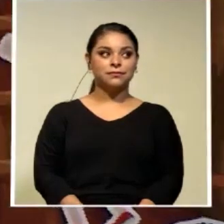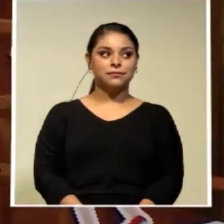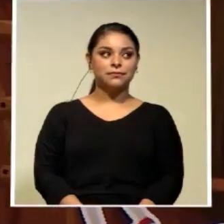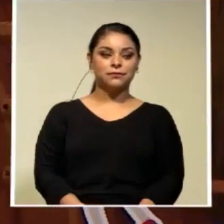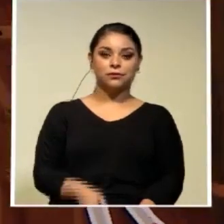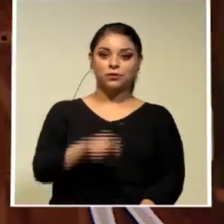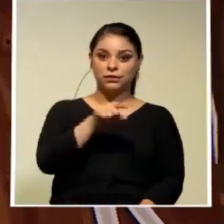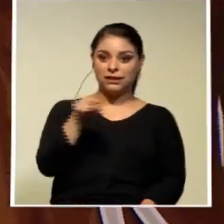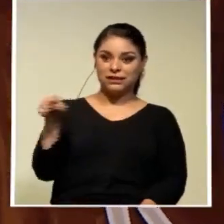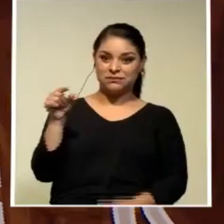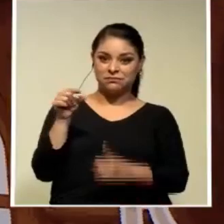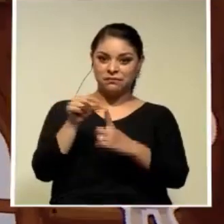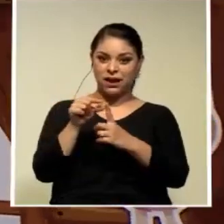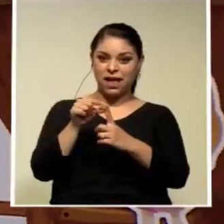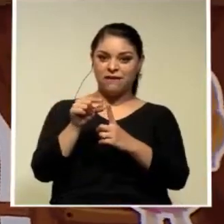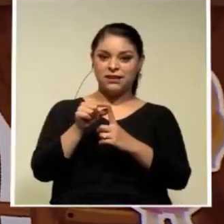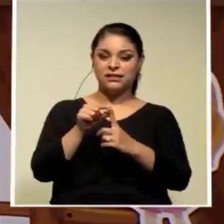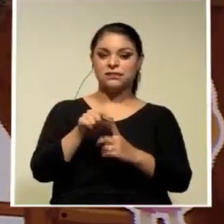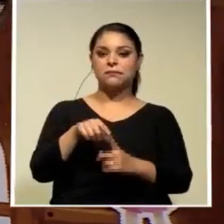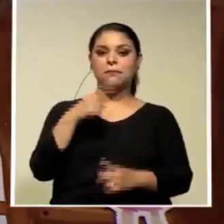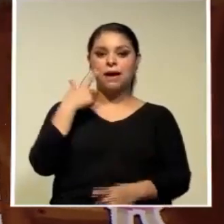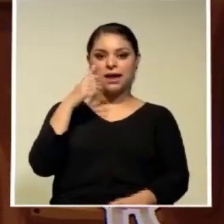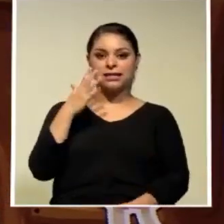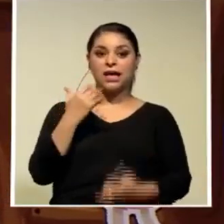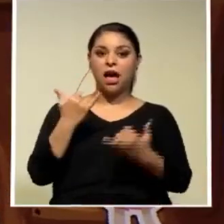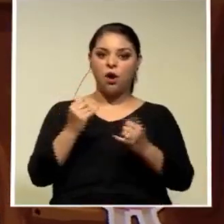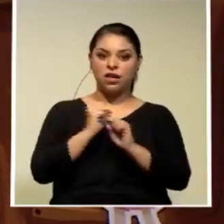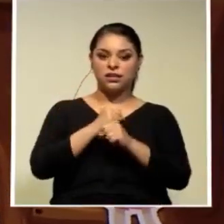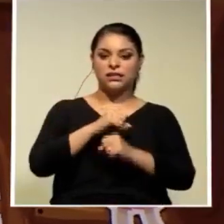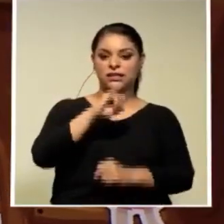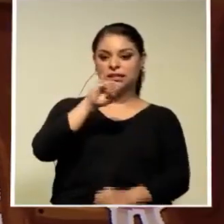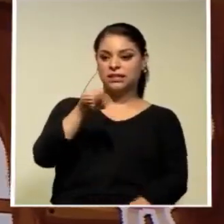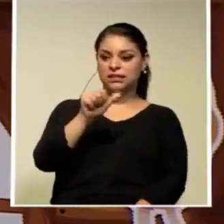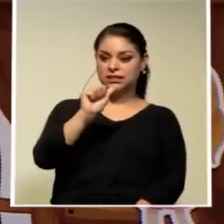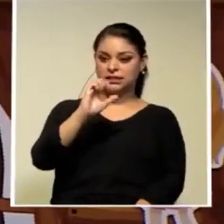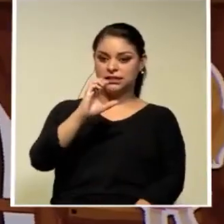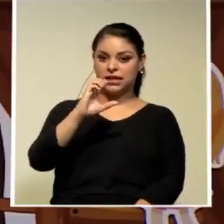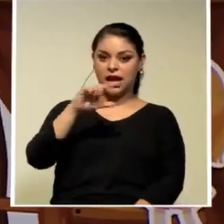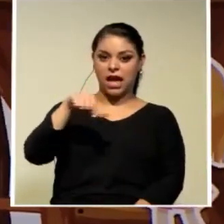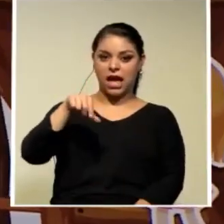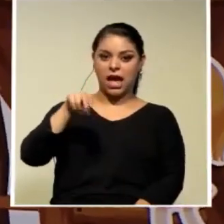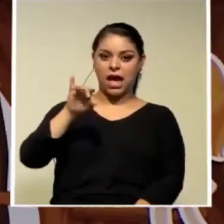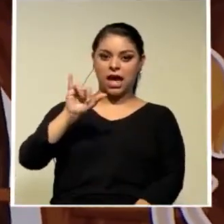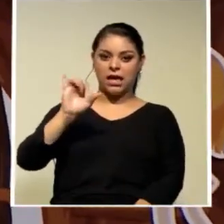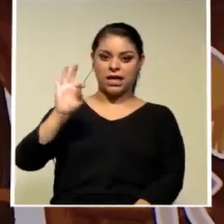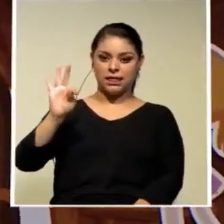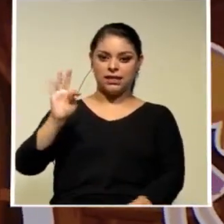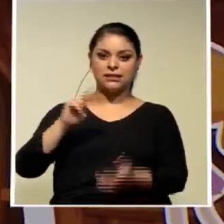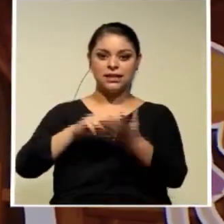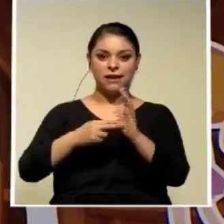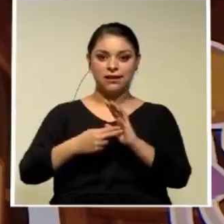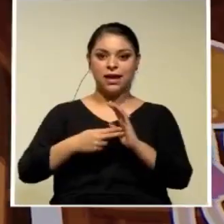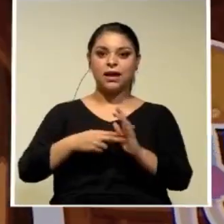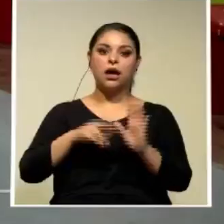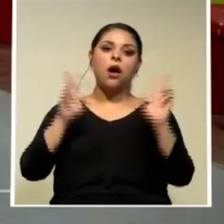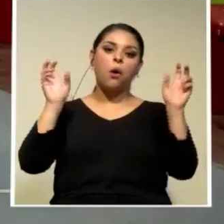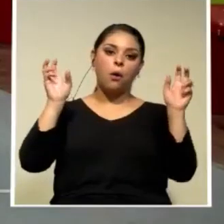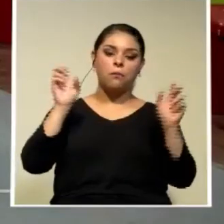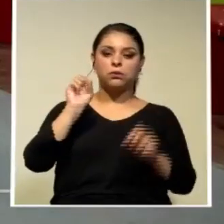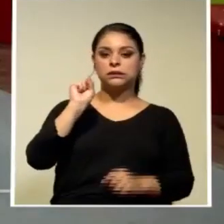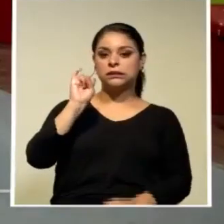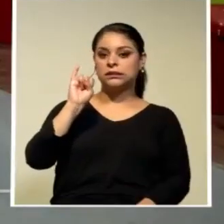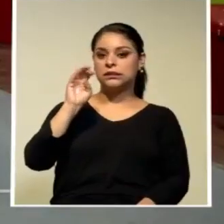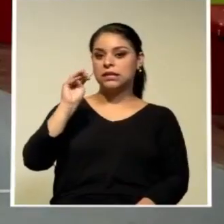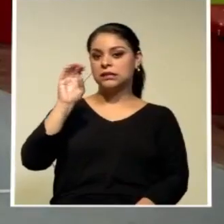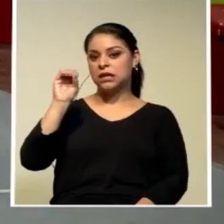Jacadi, es como Simón dice. Ajá. Entonces, Jacadi. Dice que camina. Camine así. Entonces, en lugar de Simón, dice